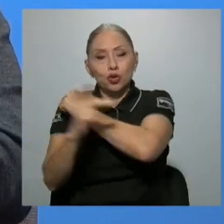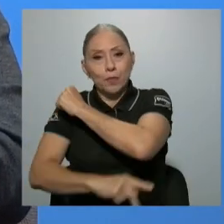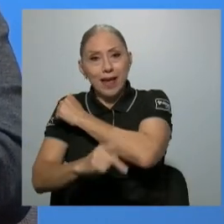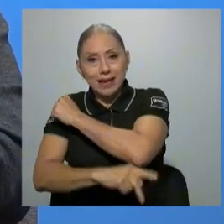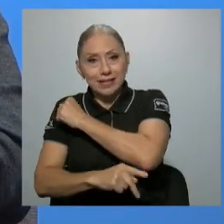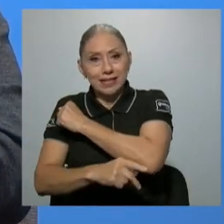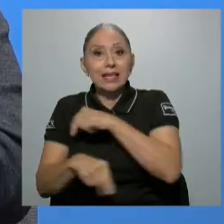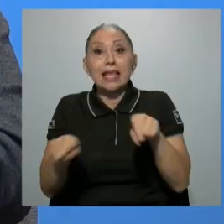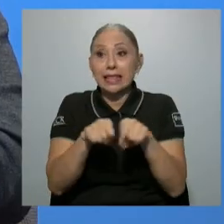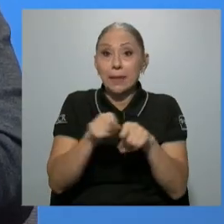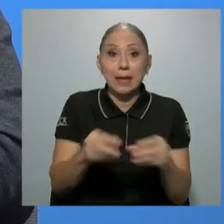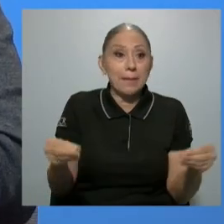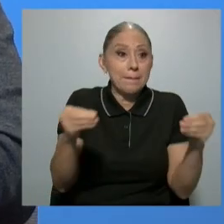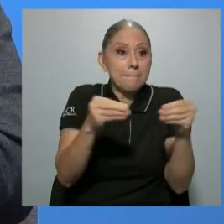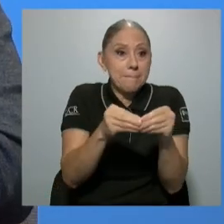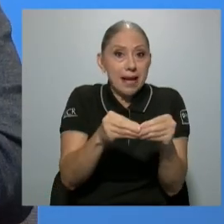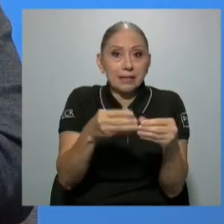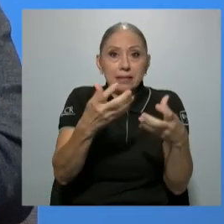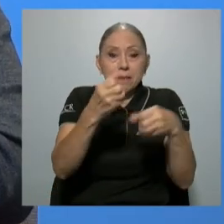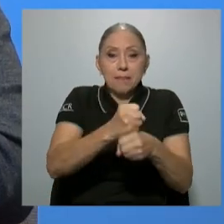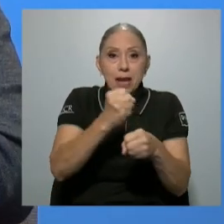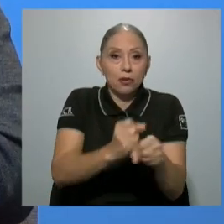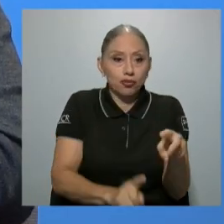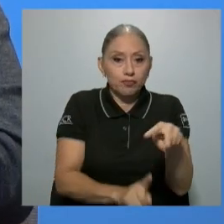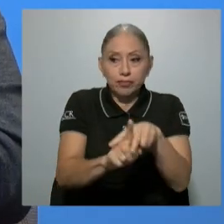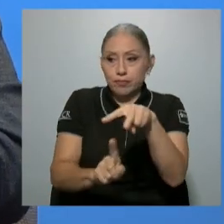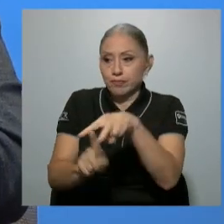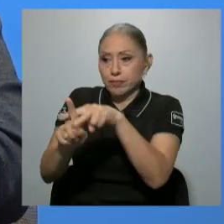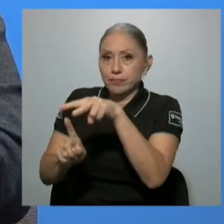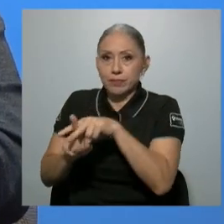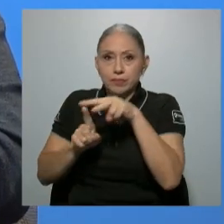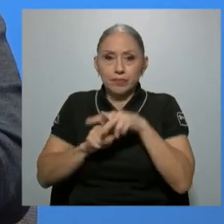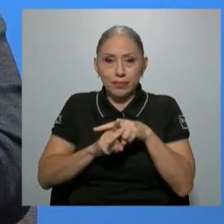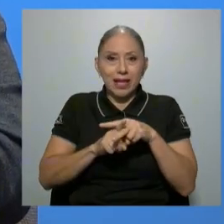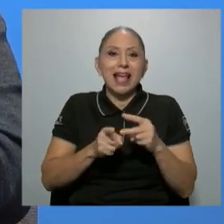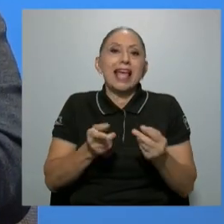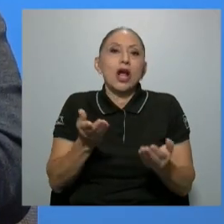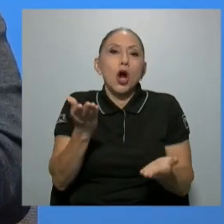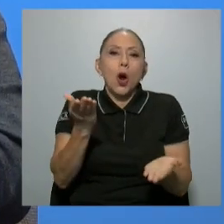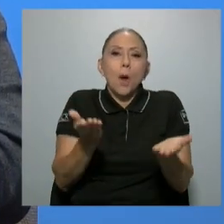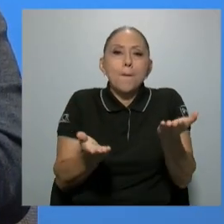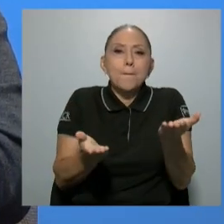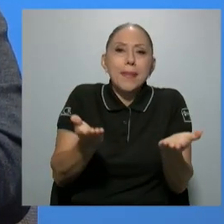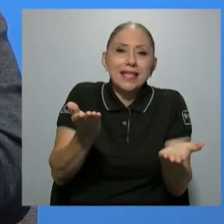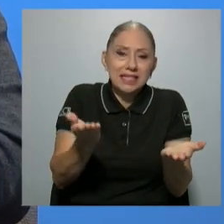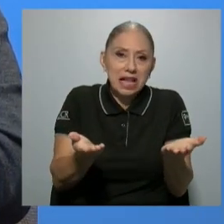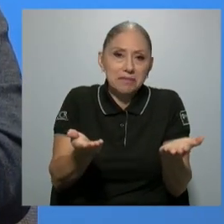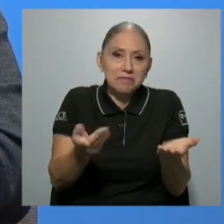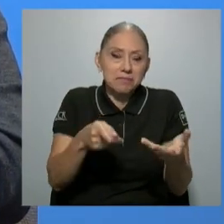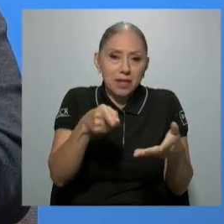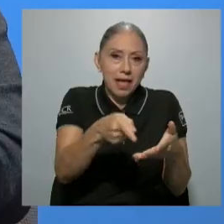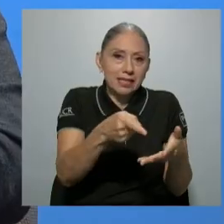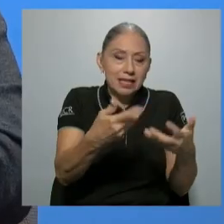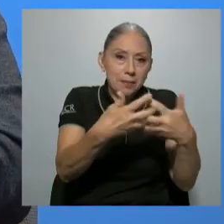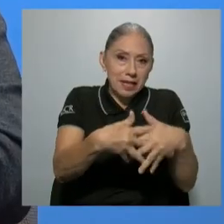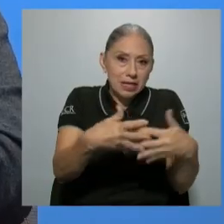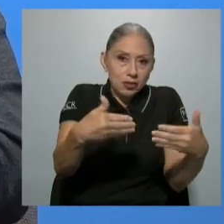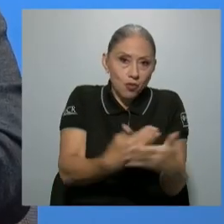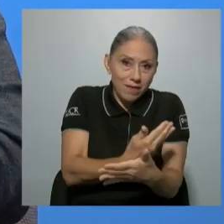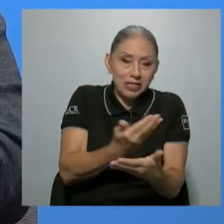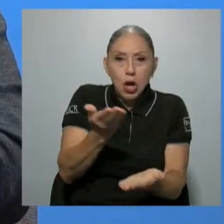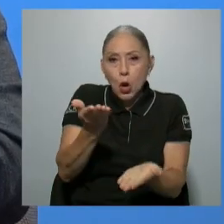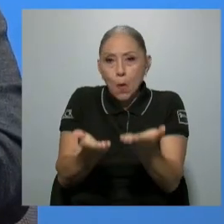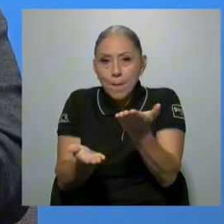empresas en los sectores dinámicos que compensan las que eventualmente vayan saliendo. Y eso creo que es un elemento